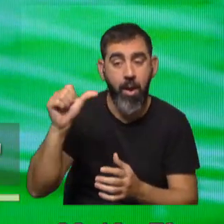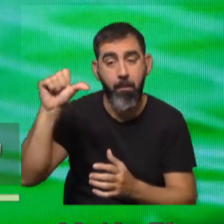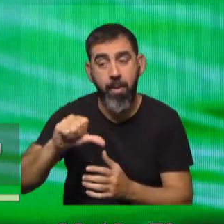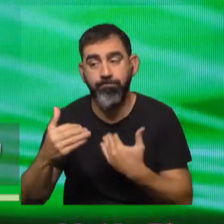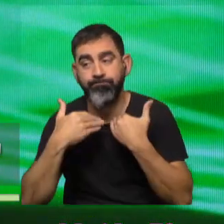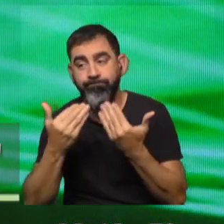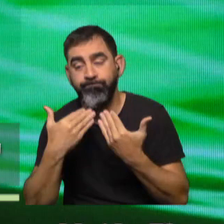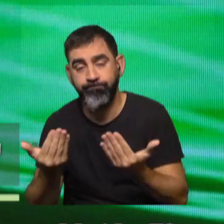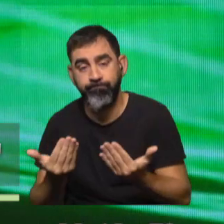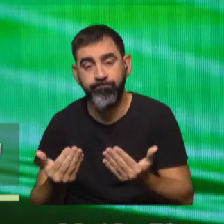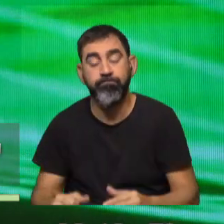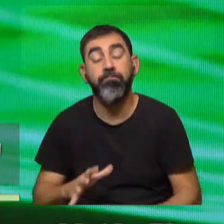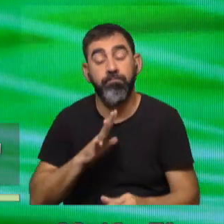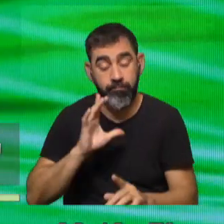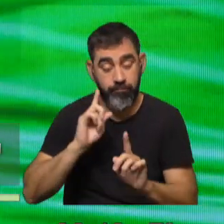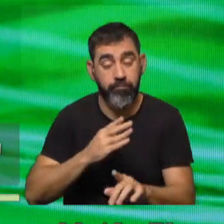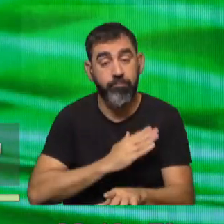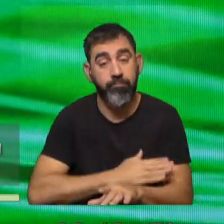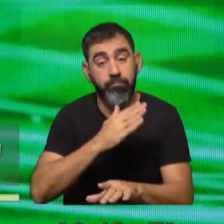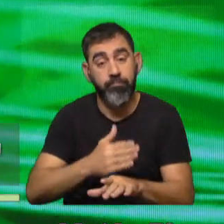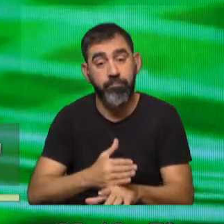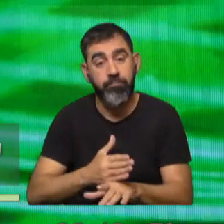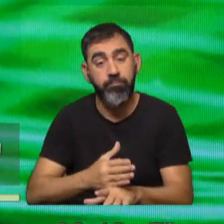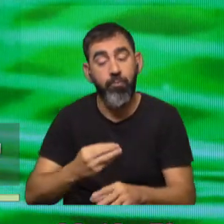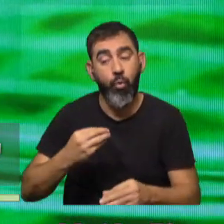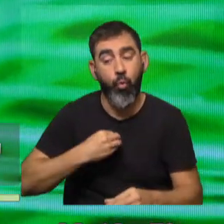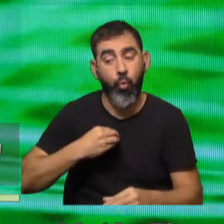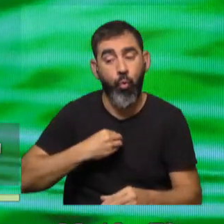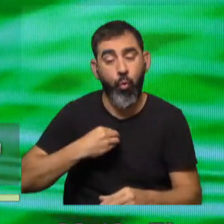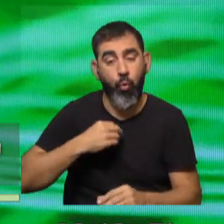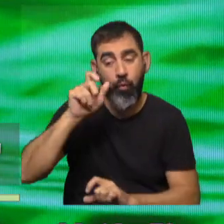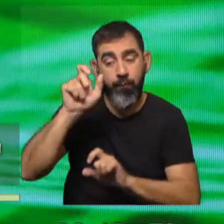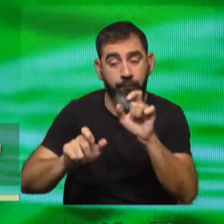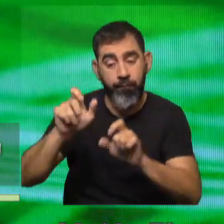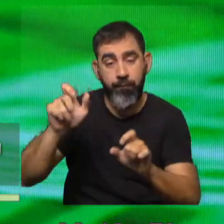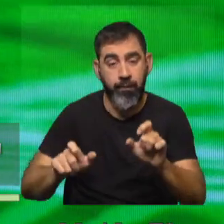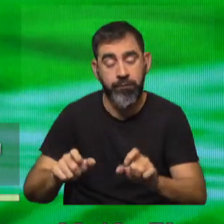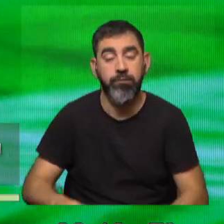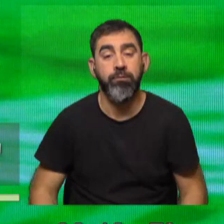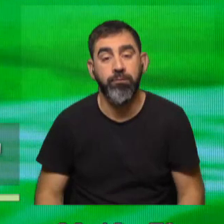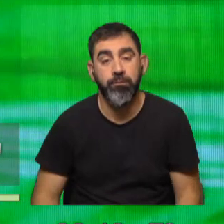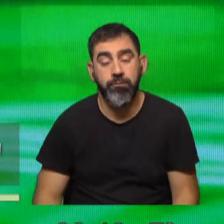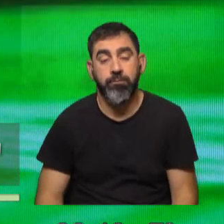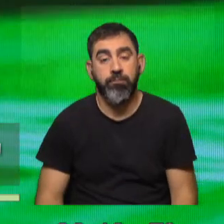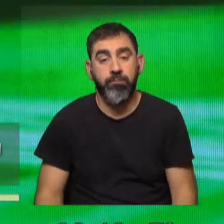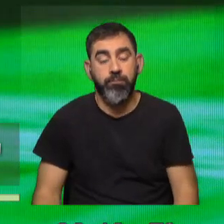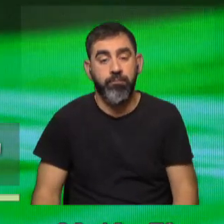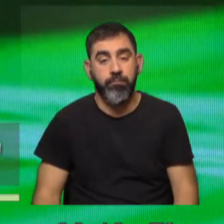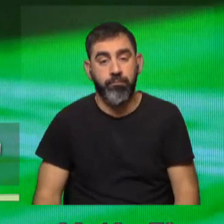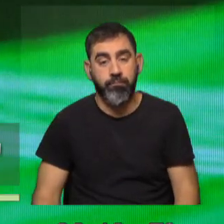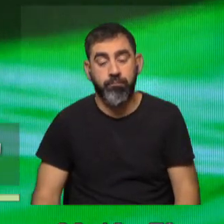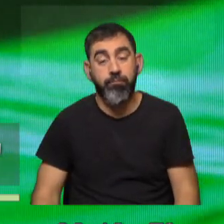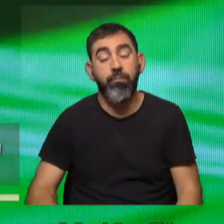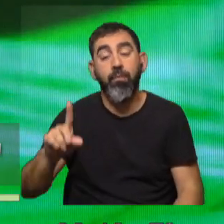o sea hay un impacto también en la confiabilidad de estas reparticiones y de estos organismos en